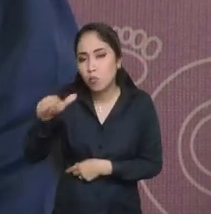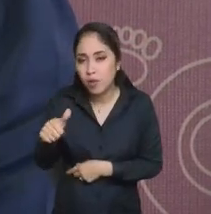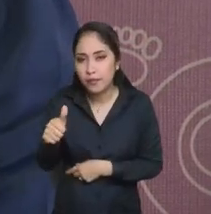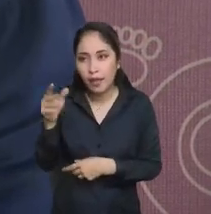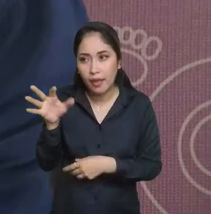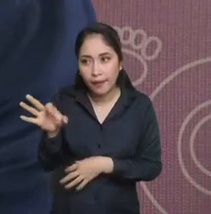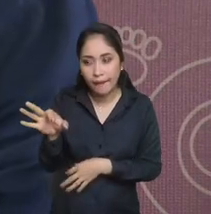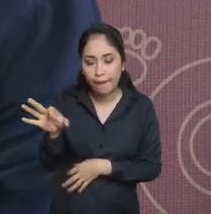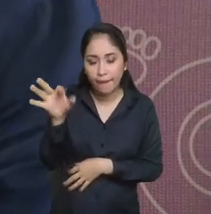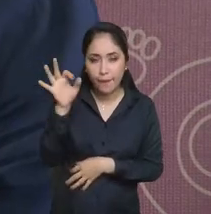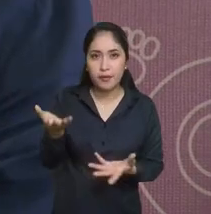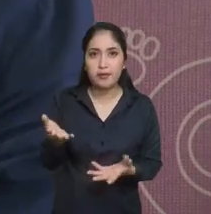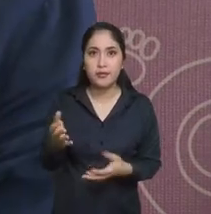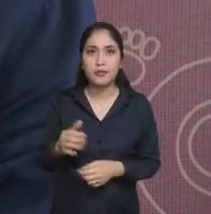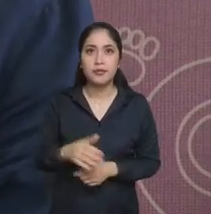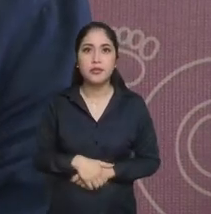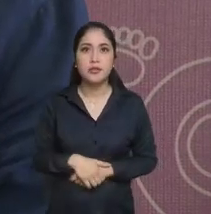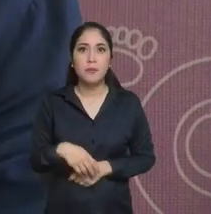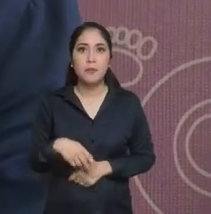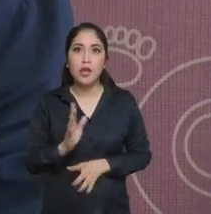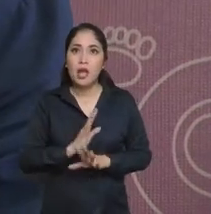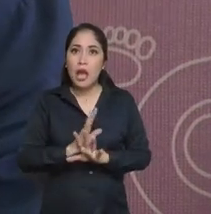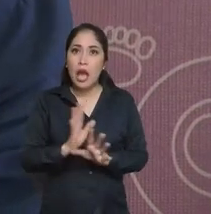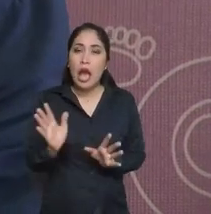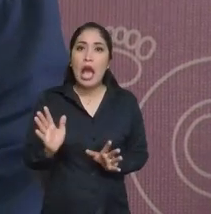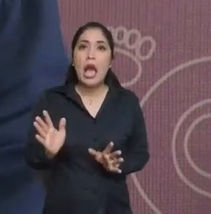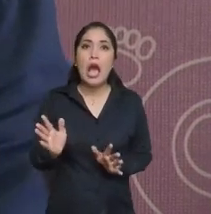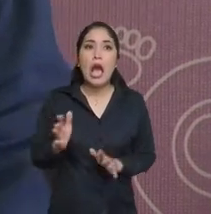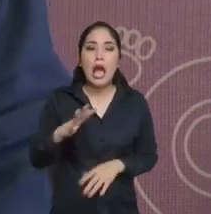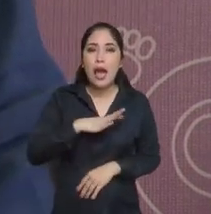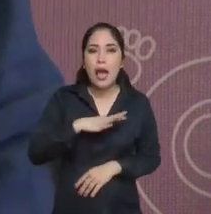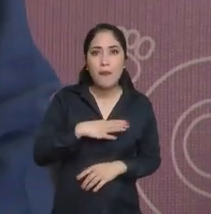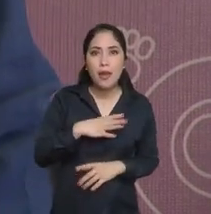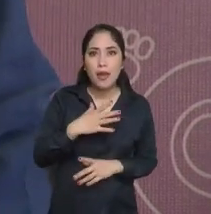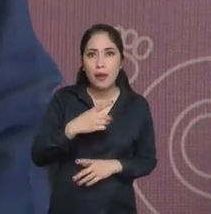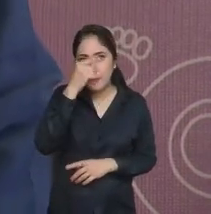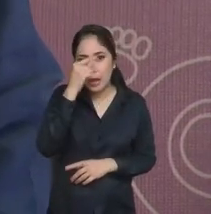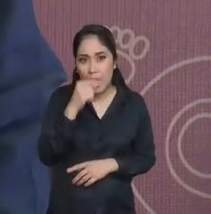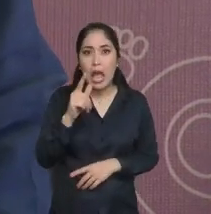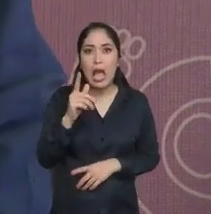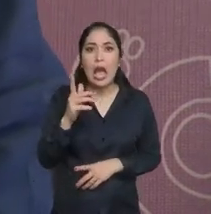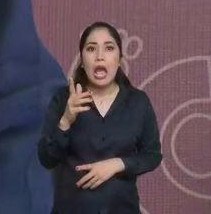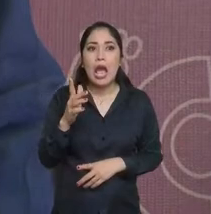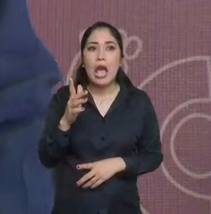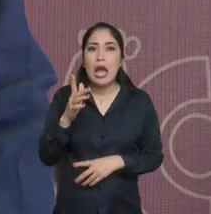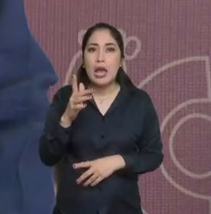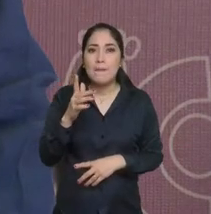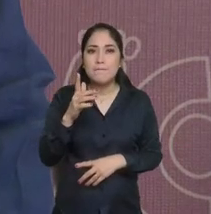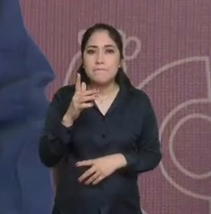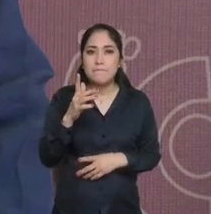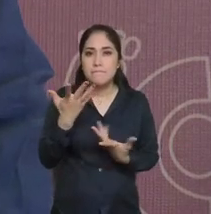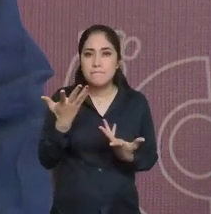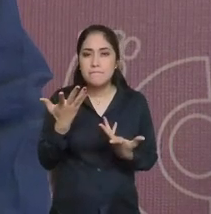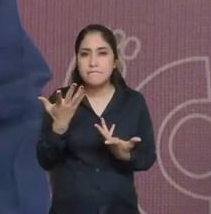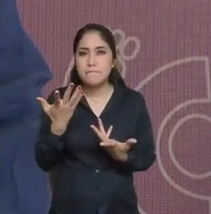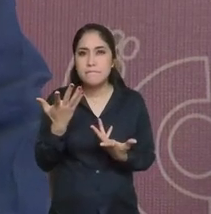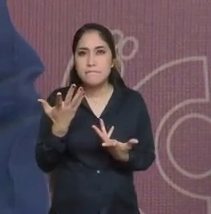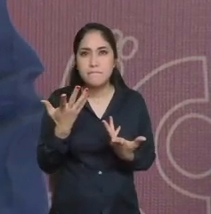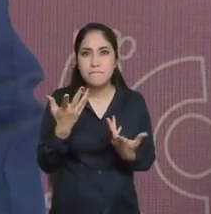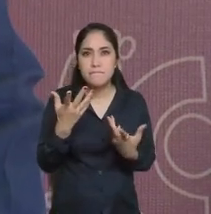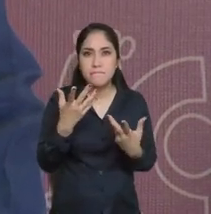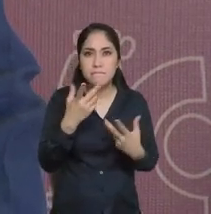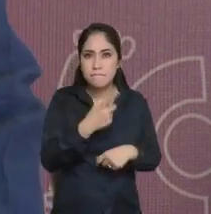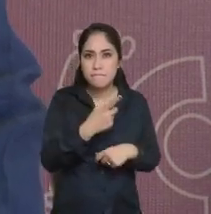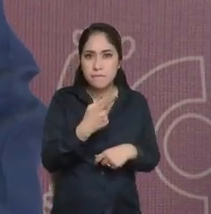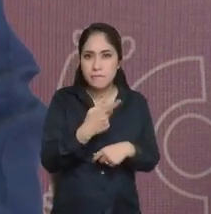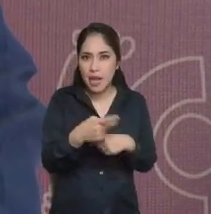terminaría diciendo esto, gobernador. Logramos una estabilización de la curva y, ciertamente, en el mes de enero,